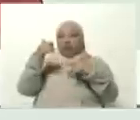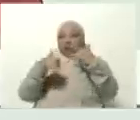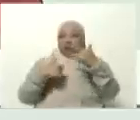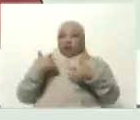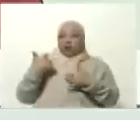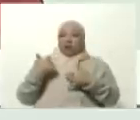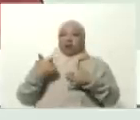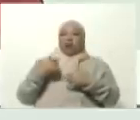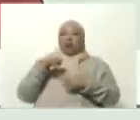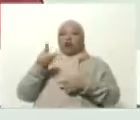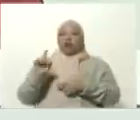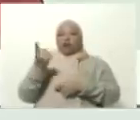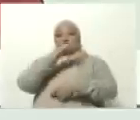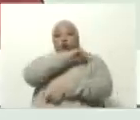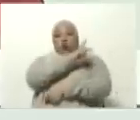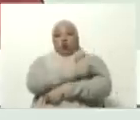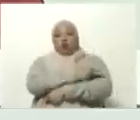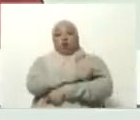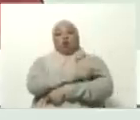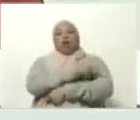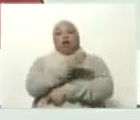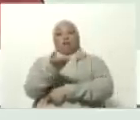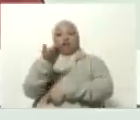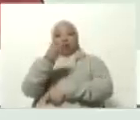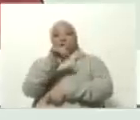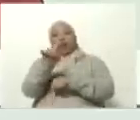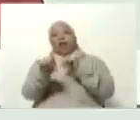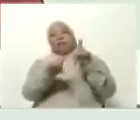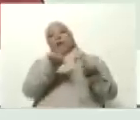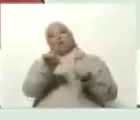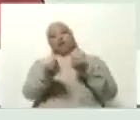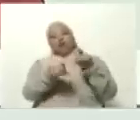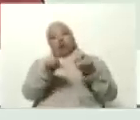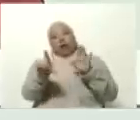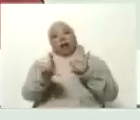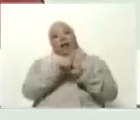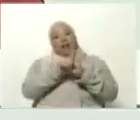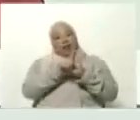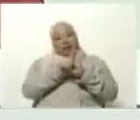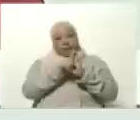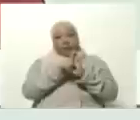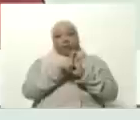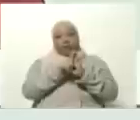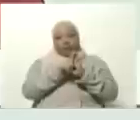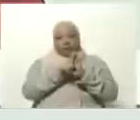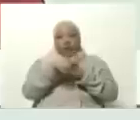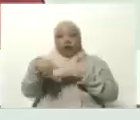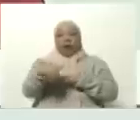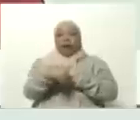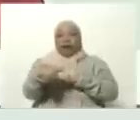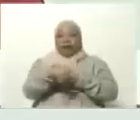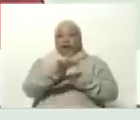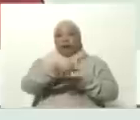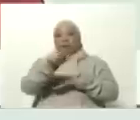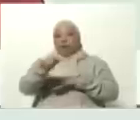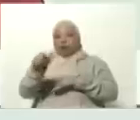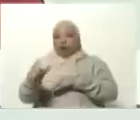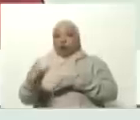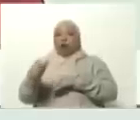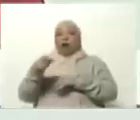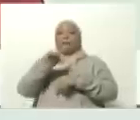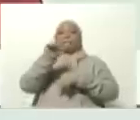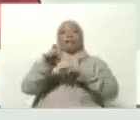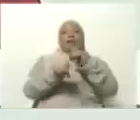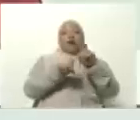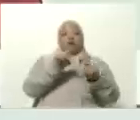tomado mucha fuerza es la consulta pública que hay ahorita de las leyes del poder popular en la calle,